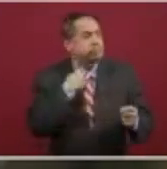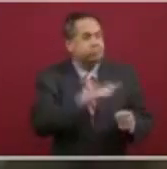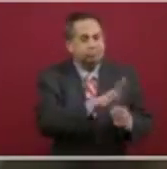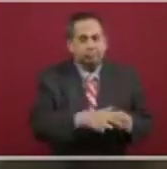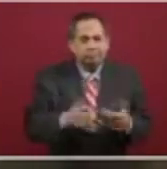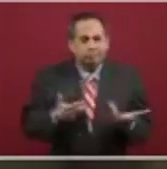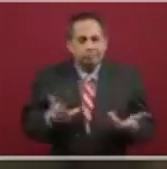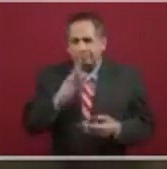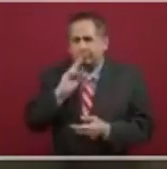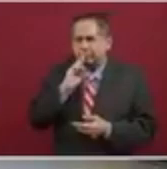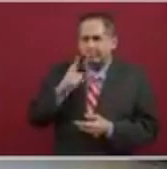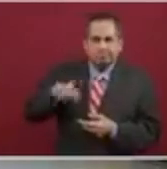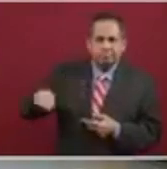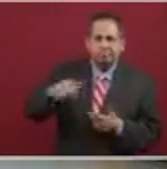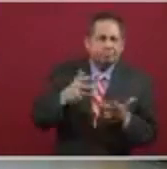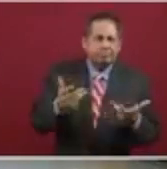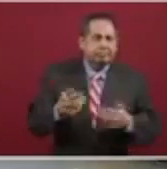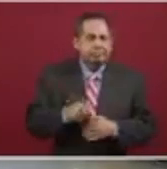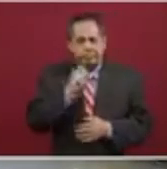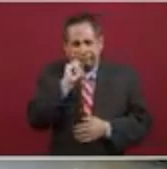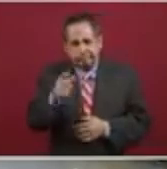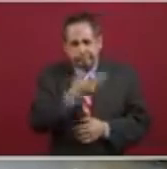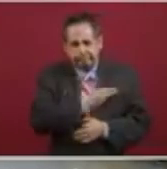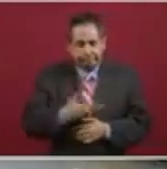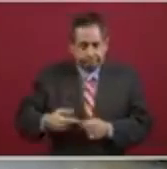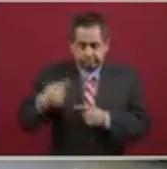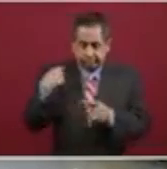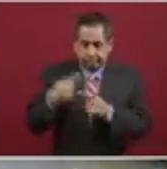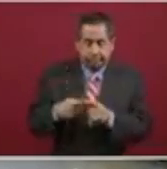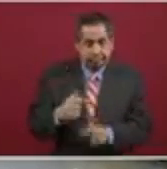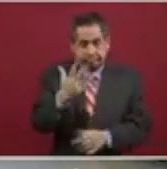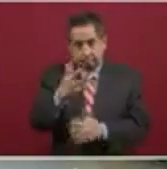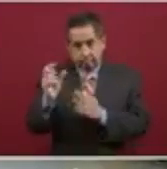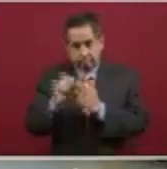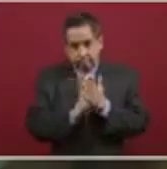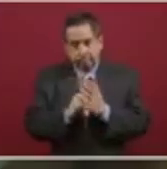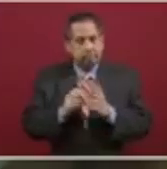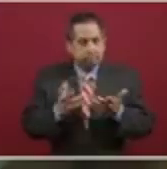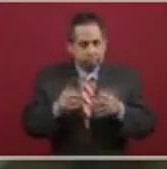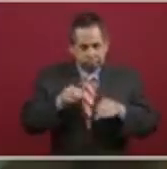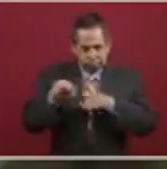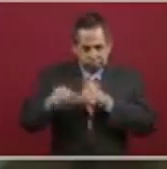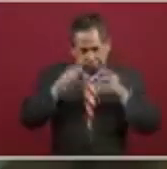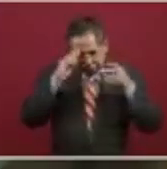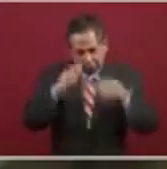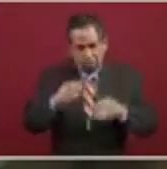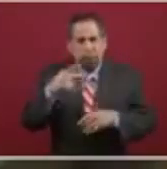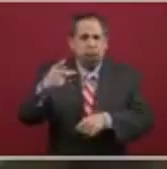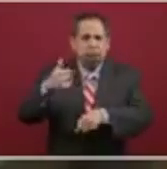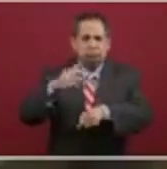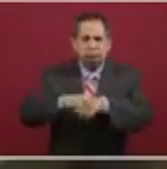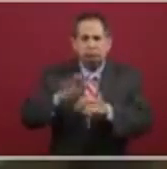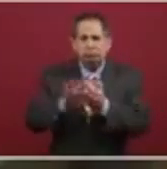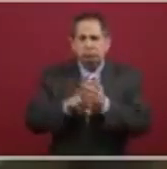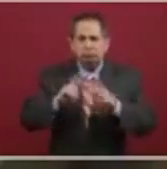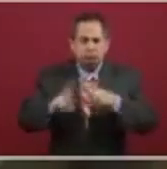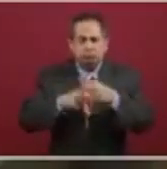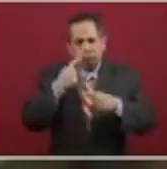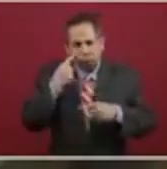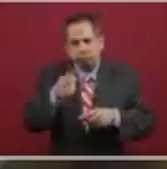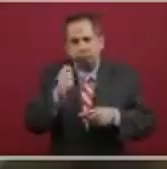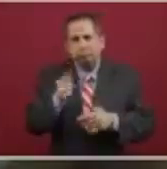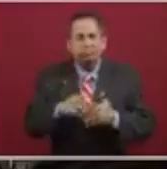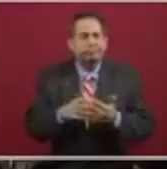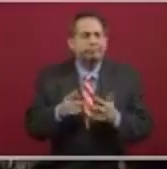asesinadas. Y preguntarle también, presidente, si en estos 5 meses de gobierno se ha trabajado en su administración por tener por lo menos